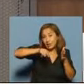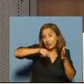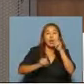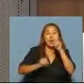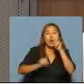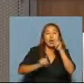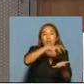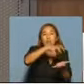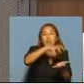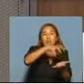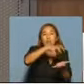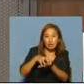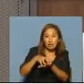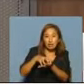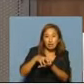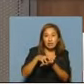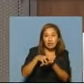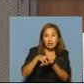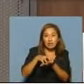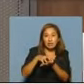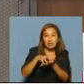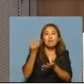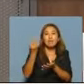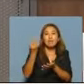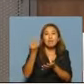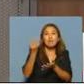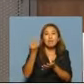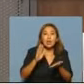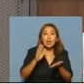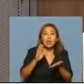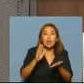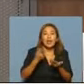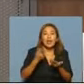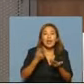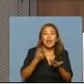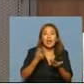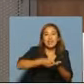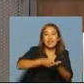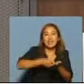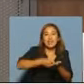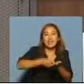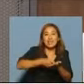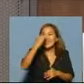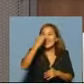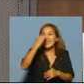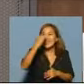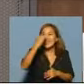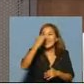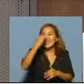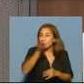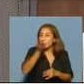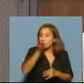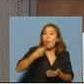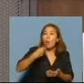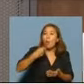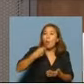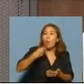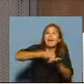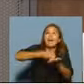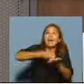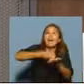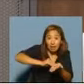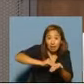de Massalín particulares, en lo que hace al precio para la presente campaña un 15%. La